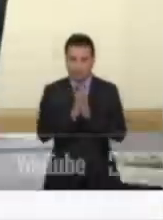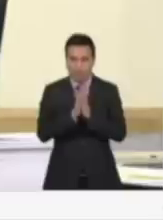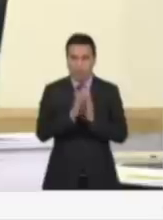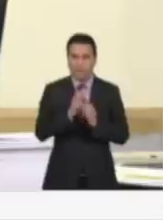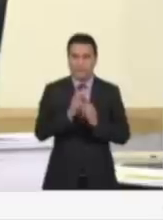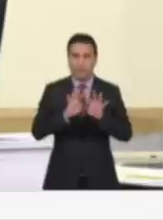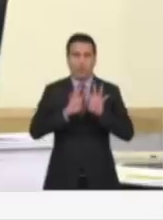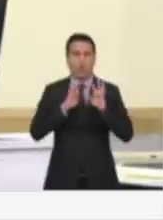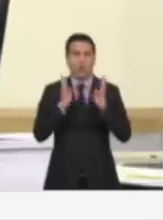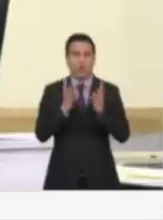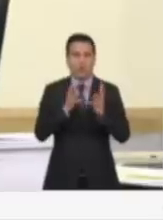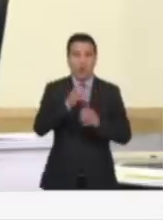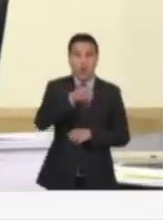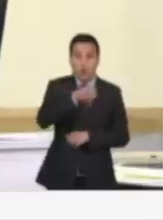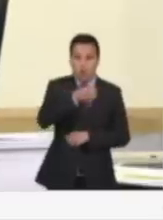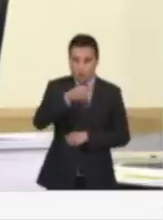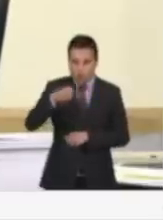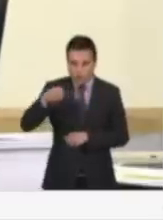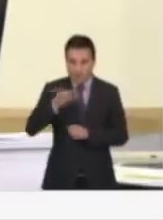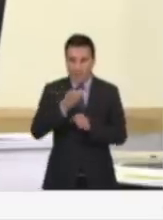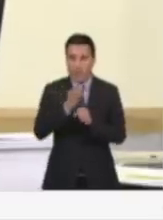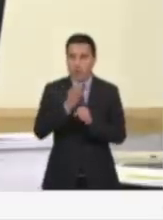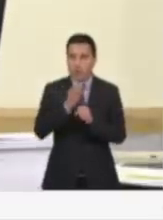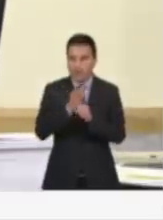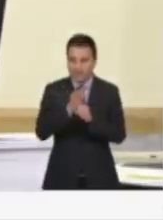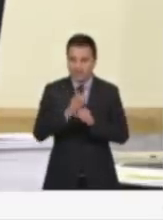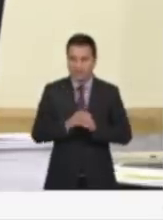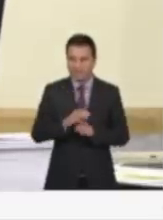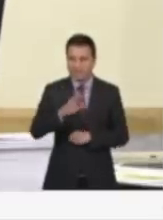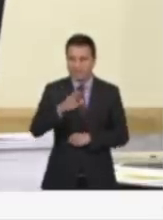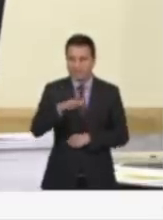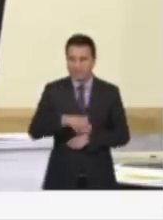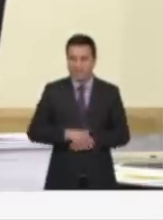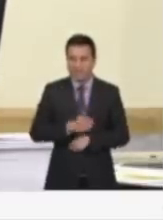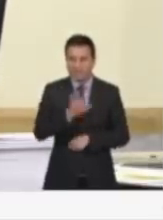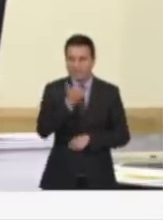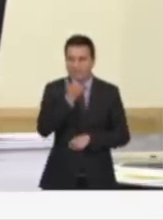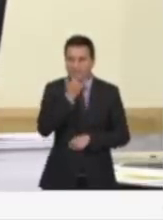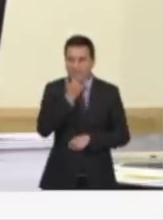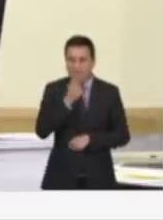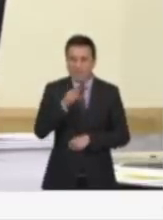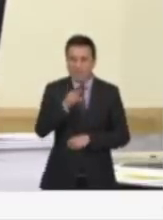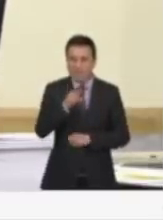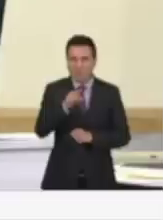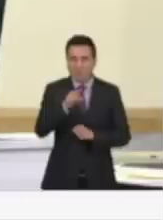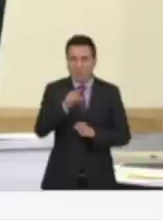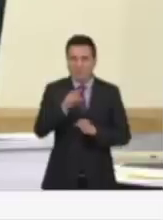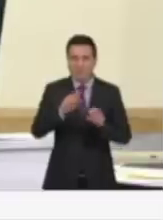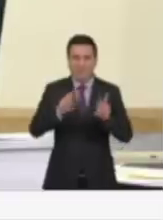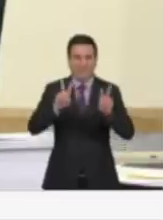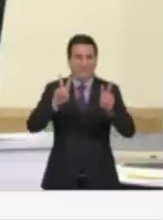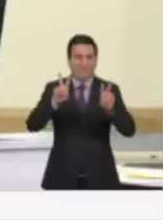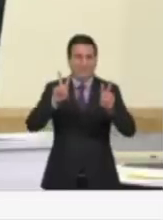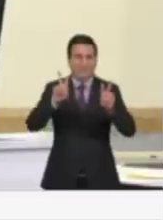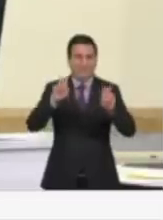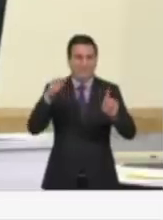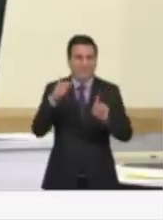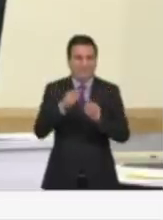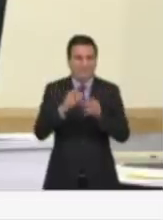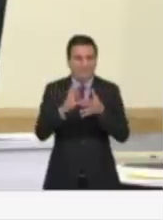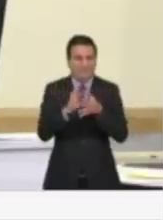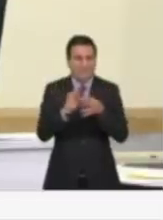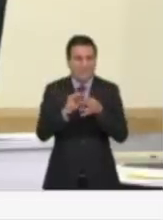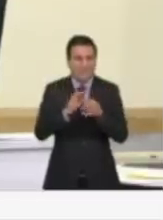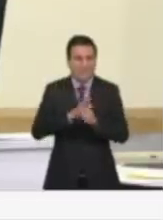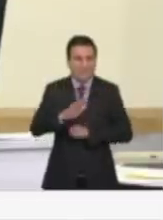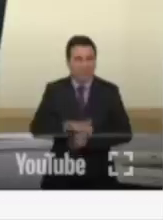del Consejo. Y para continuar en su caso, ¿me podría decir a cuál de los puntos de este asunto